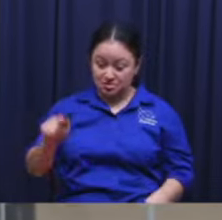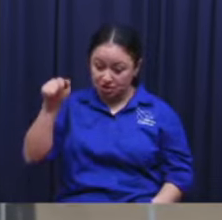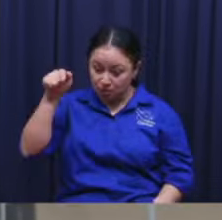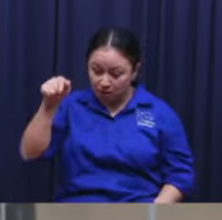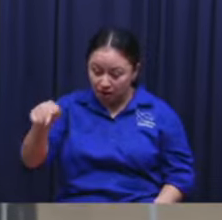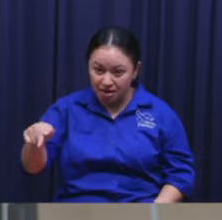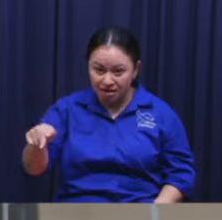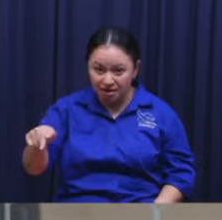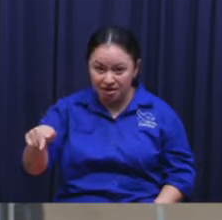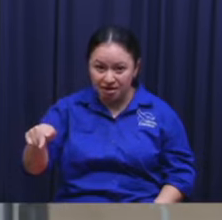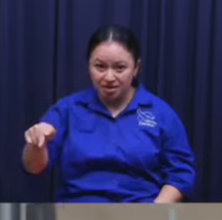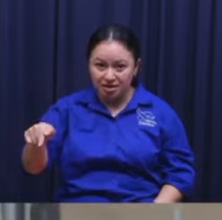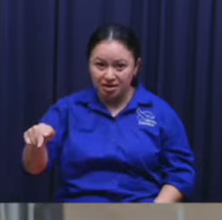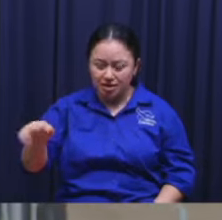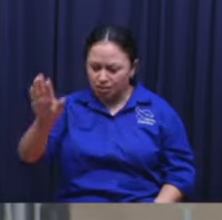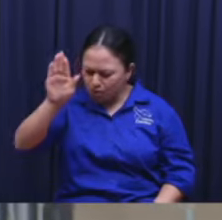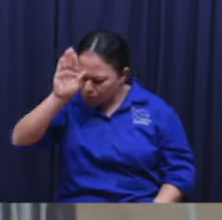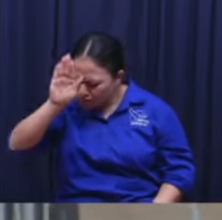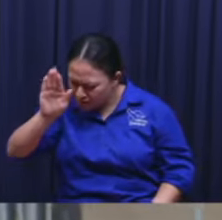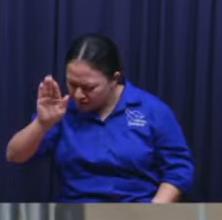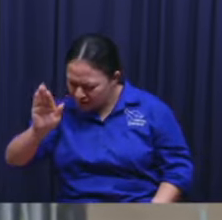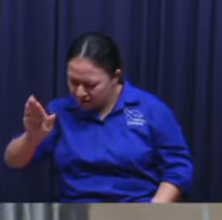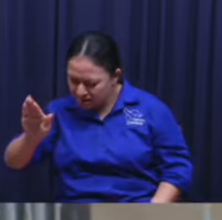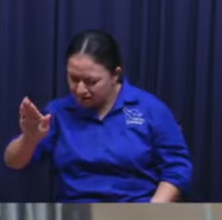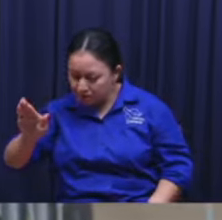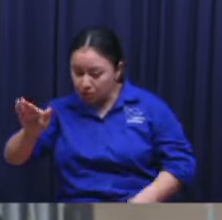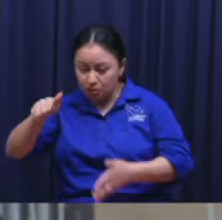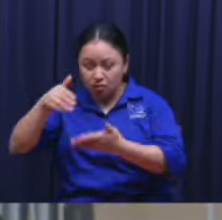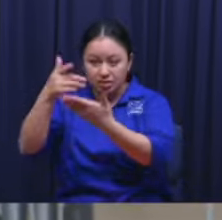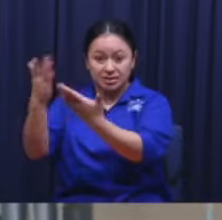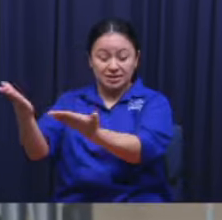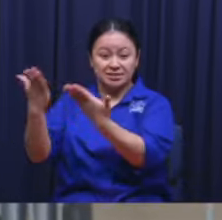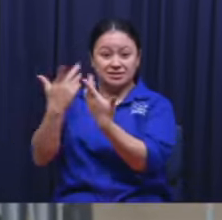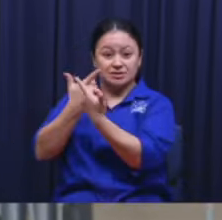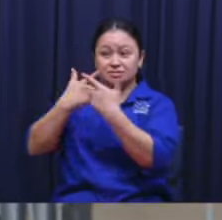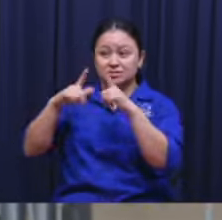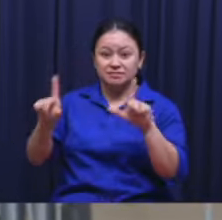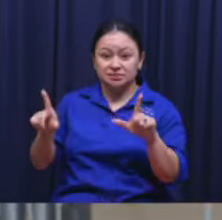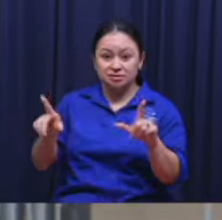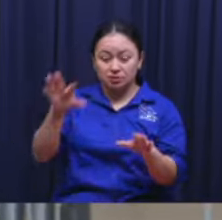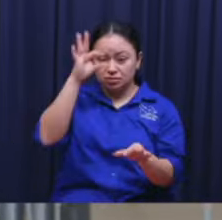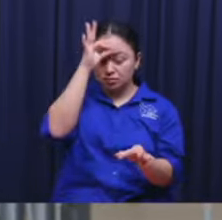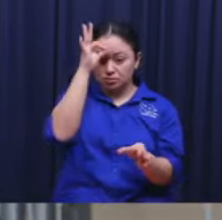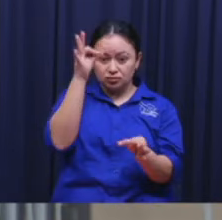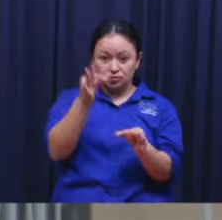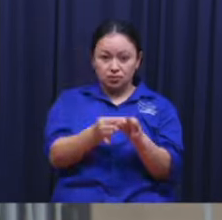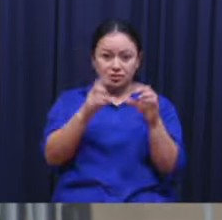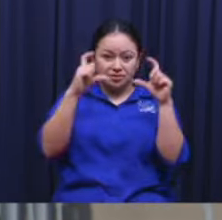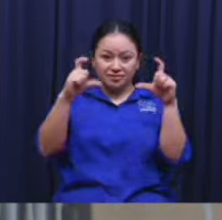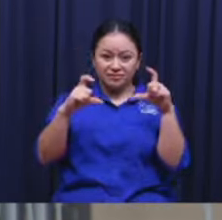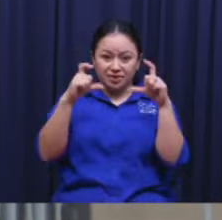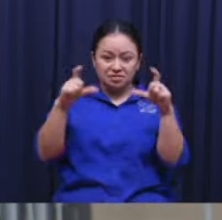O sea, conservó la fe, no la conservó.